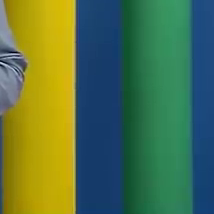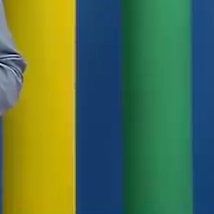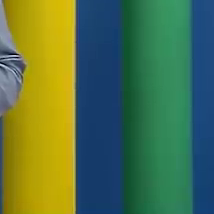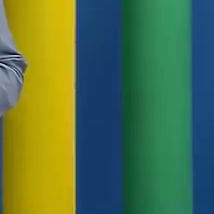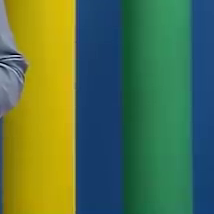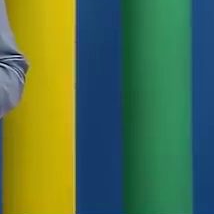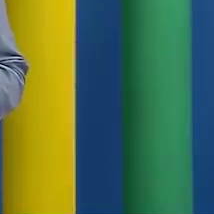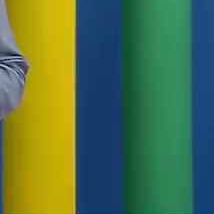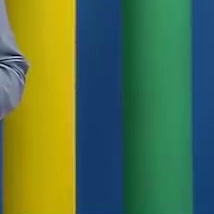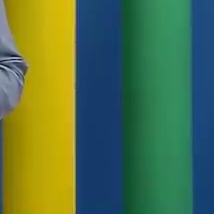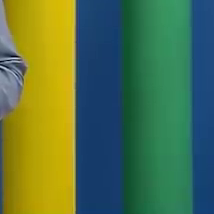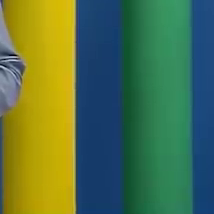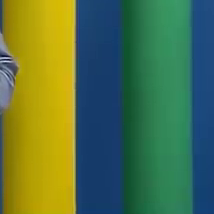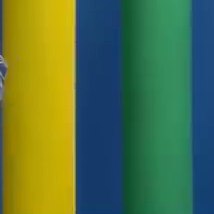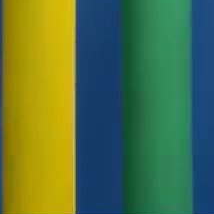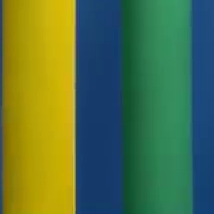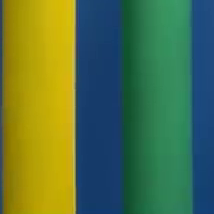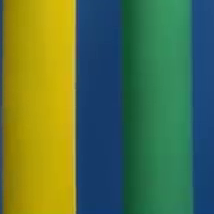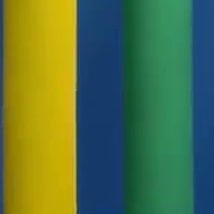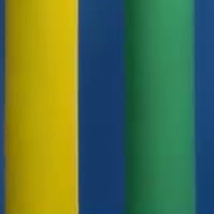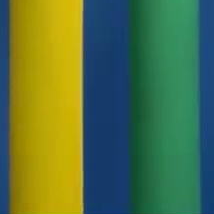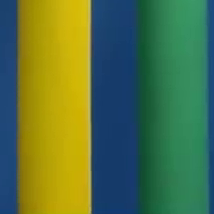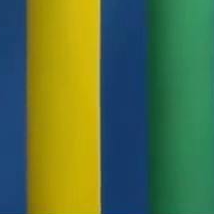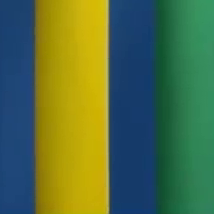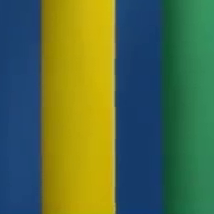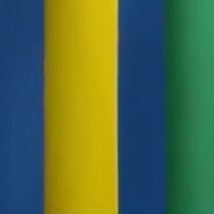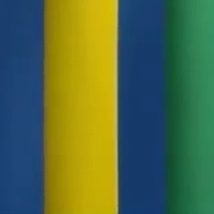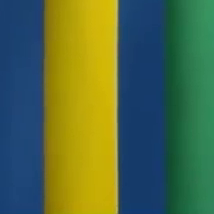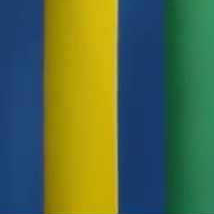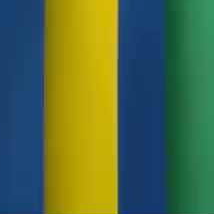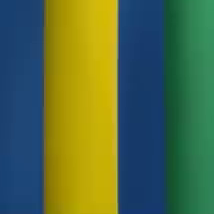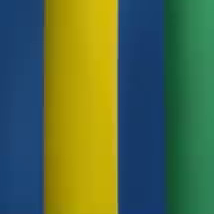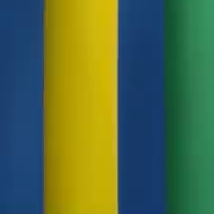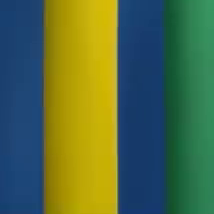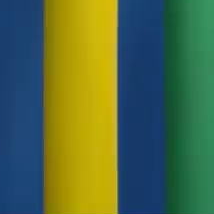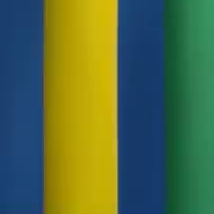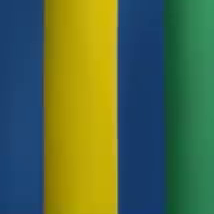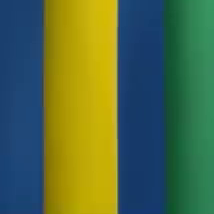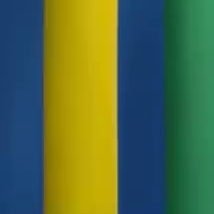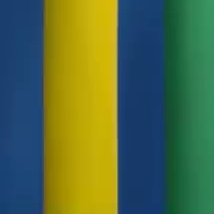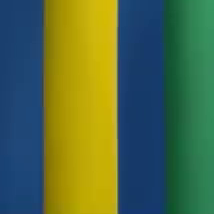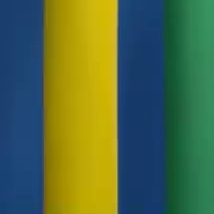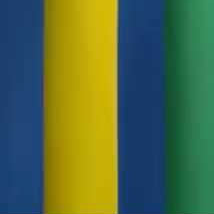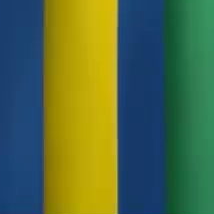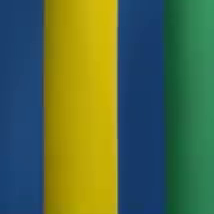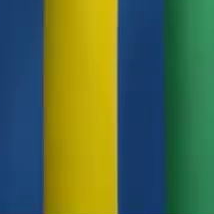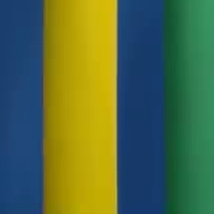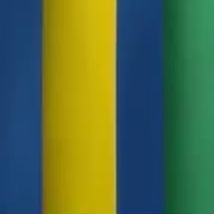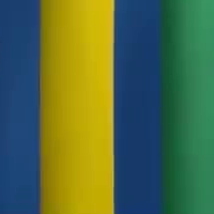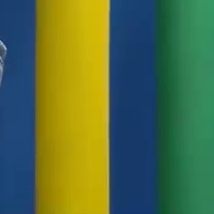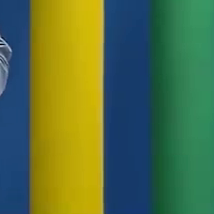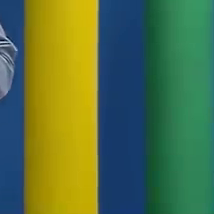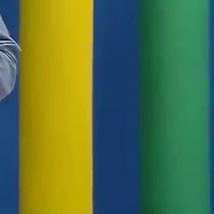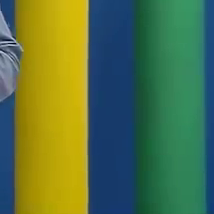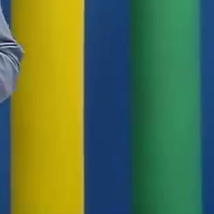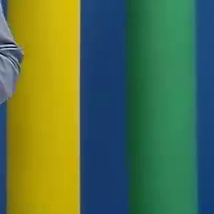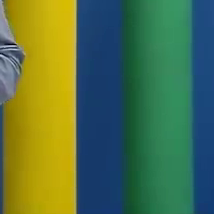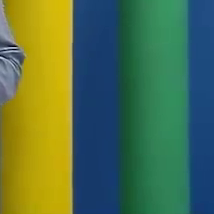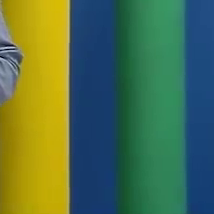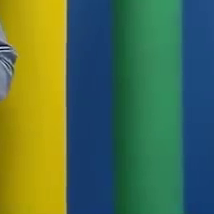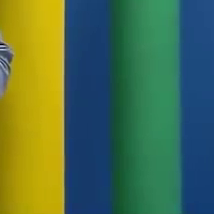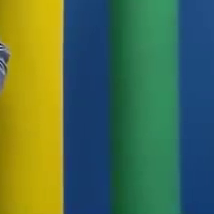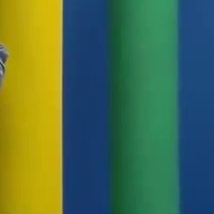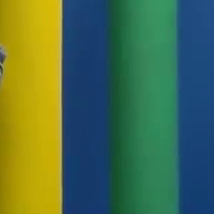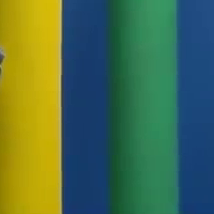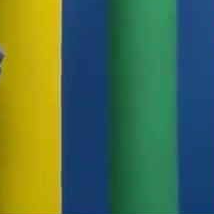42.601 Yoremem Anoca, Sonorapo, Entocina Loapo, Jiebsame. Jume Yoremem, Kechim